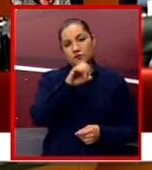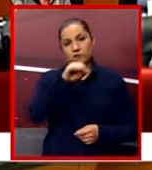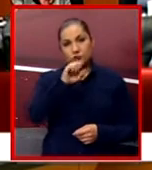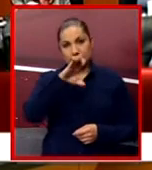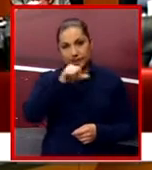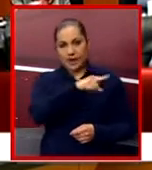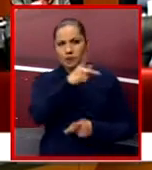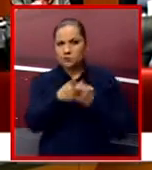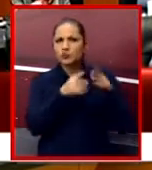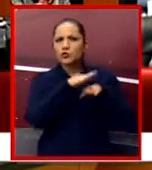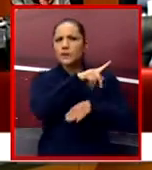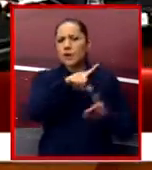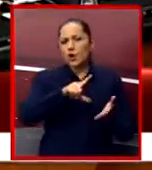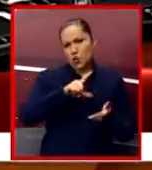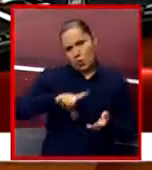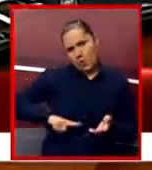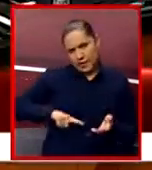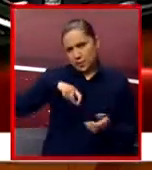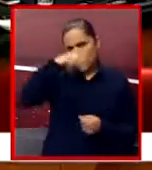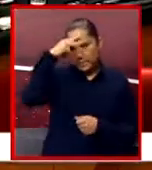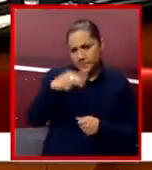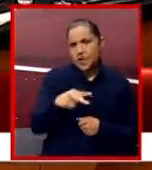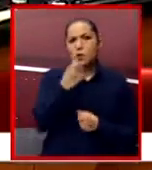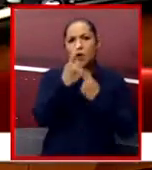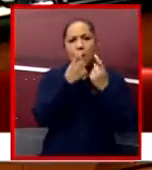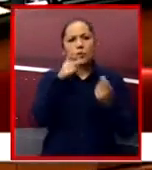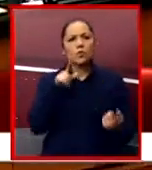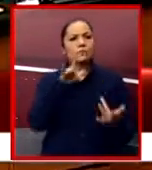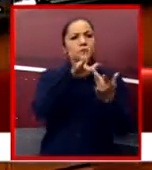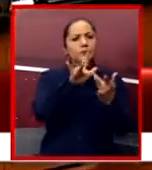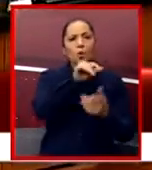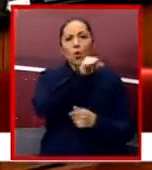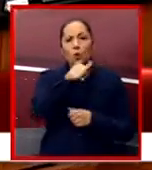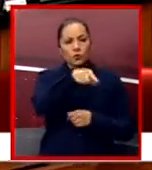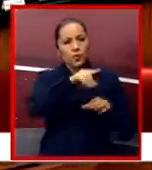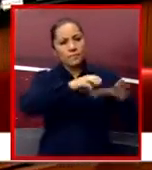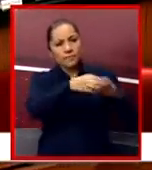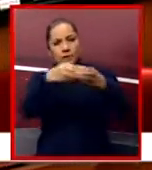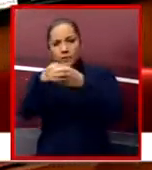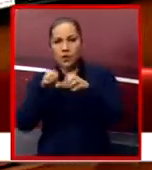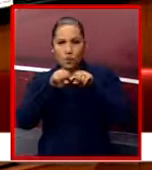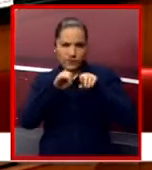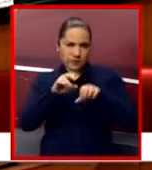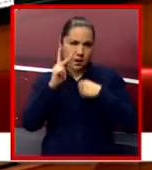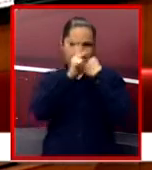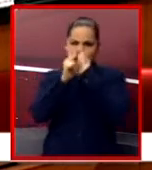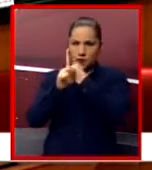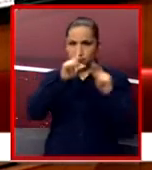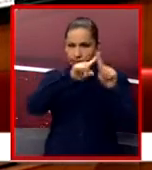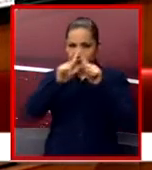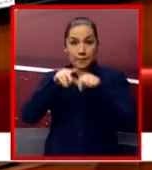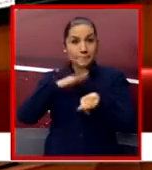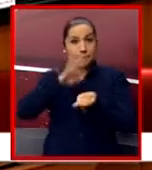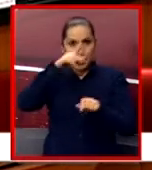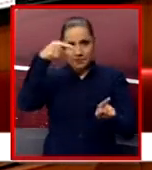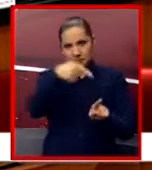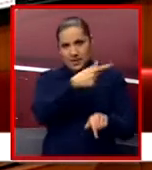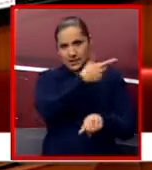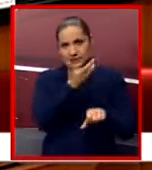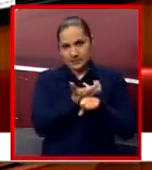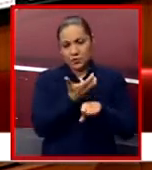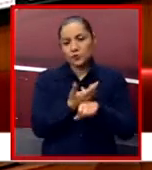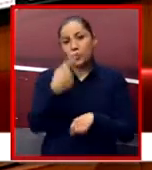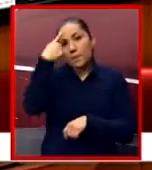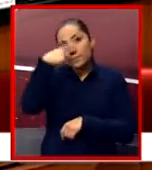mexicano mediante centros de información y asistencia en diversas sedes diplomáticas del extranjero, principalmente en los Estados Unidos, como respuesta ante los